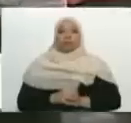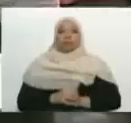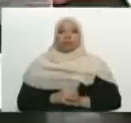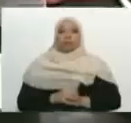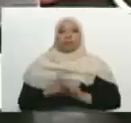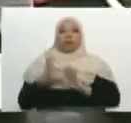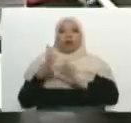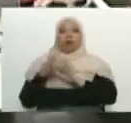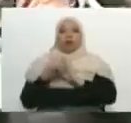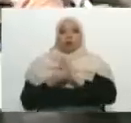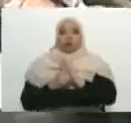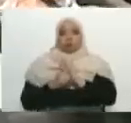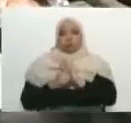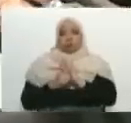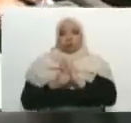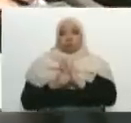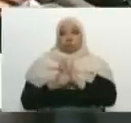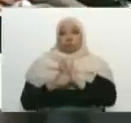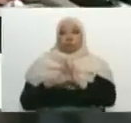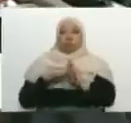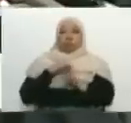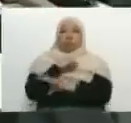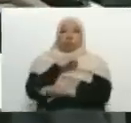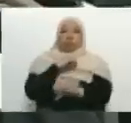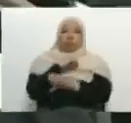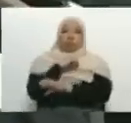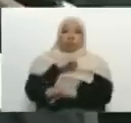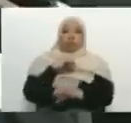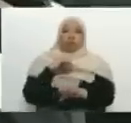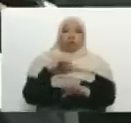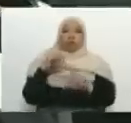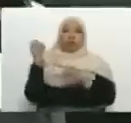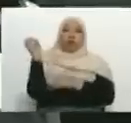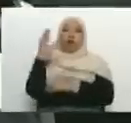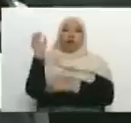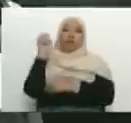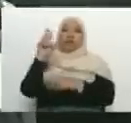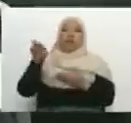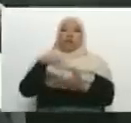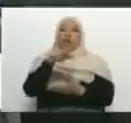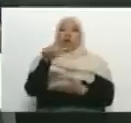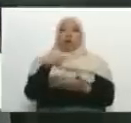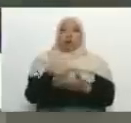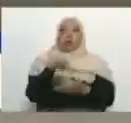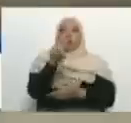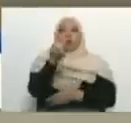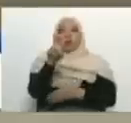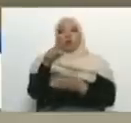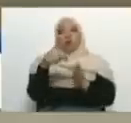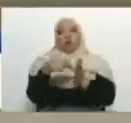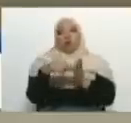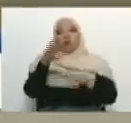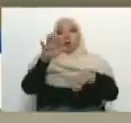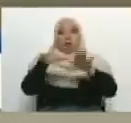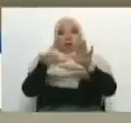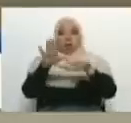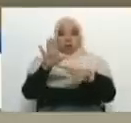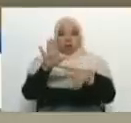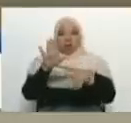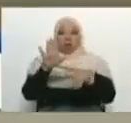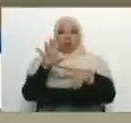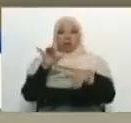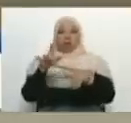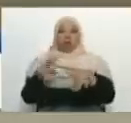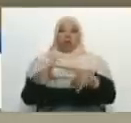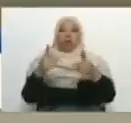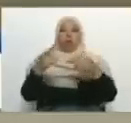estafa que se autodenomina o alias Asamblea Nacional de 2015, las autoriza para que